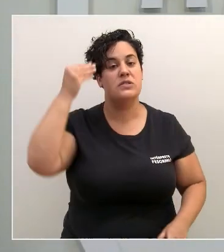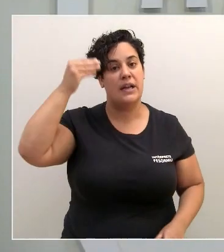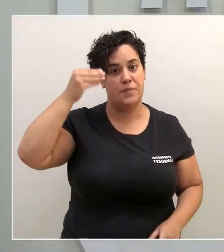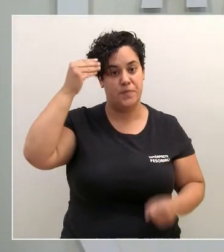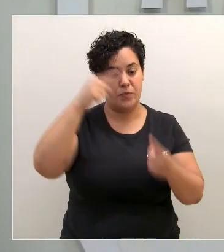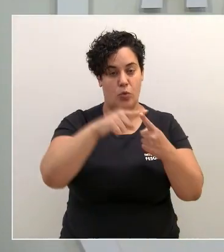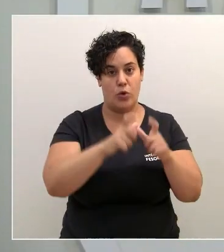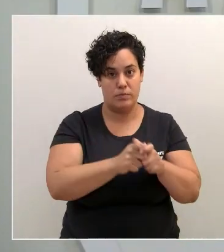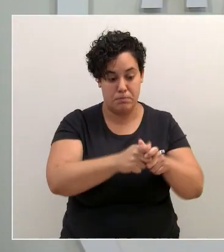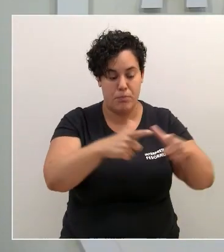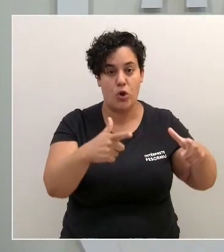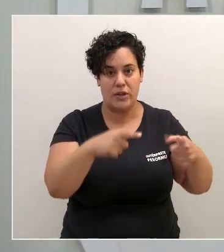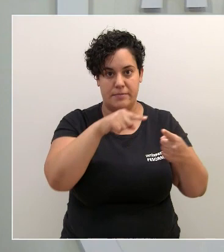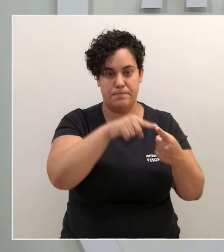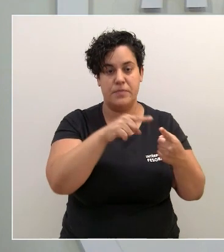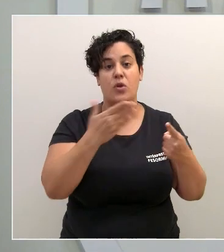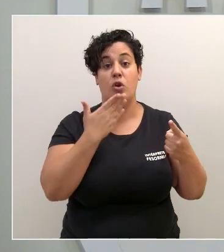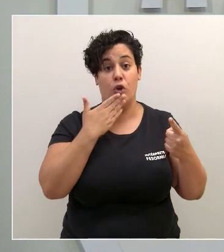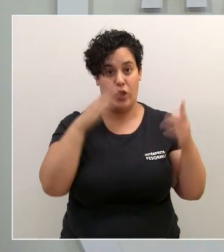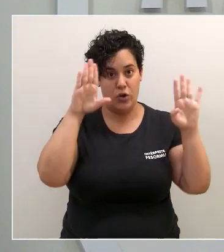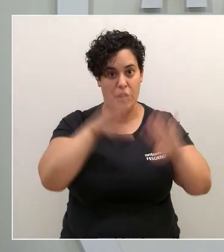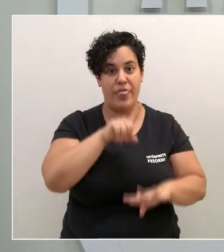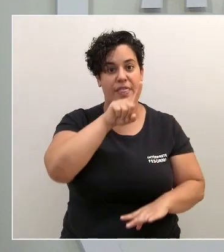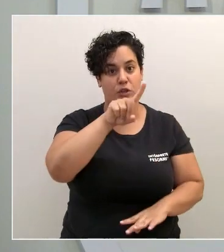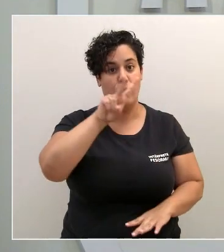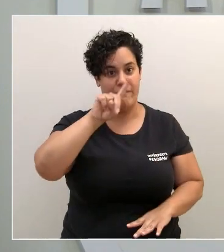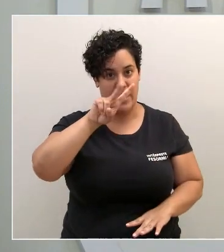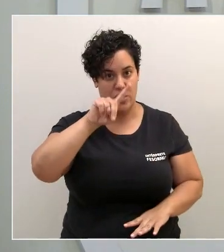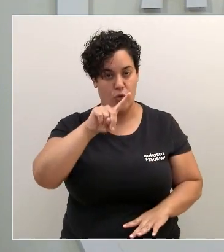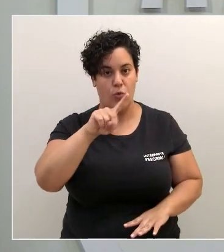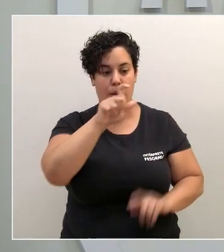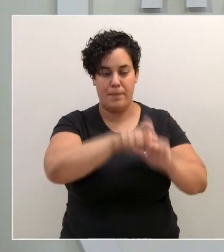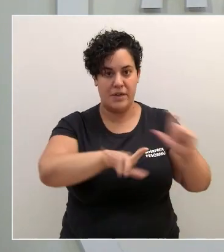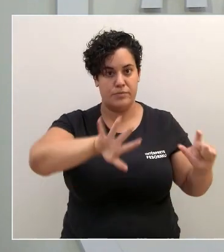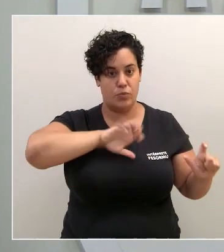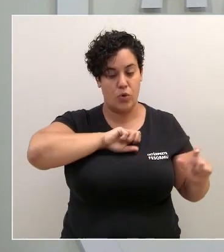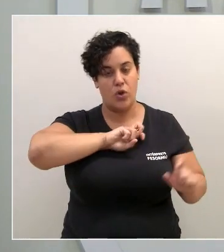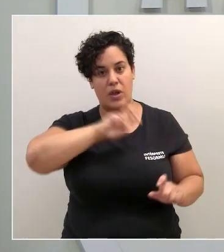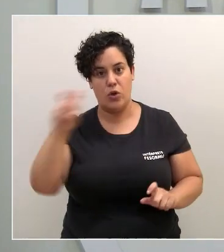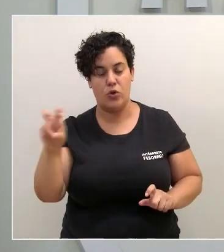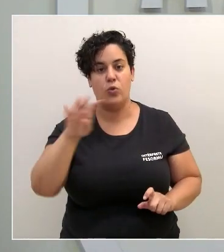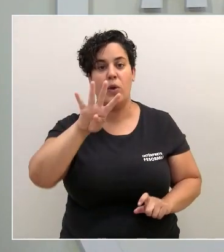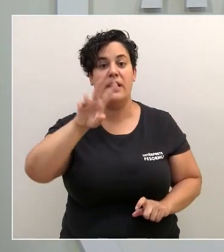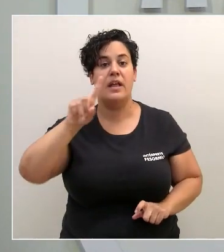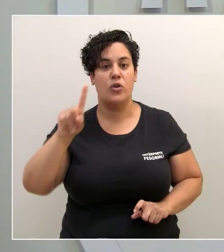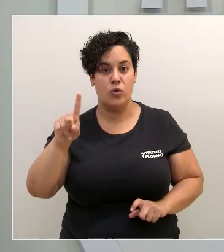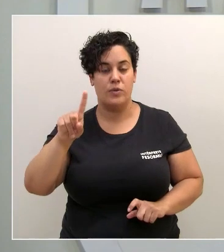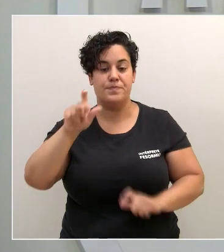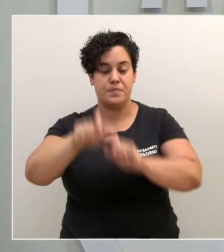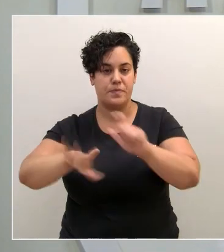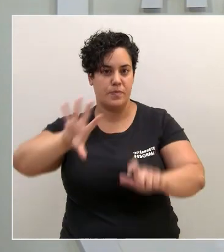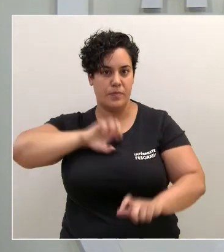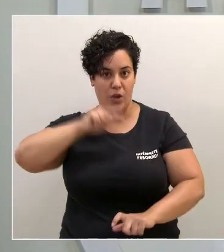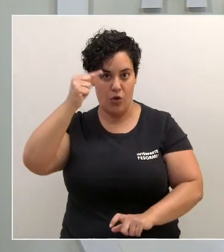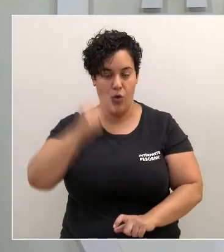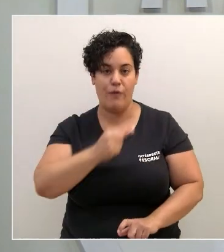saben, los 2 son en ocio nocturno, 121 casos, y el otro con 41 casos confirmados. En La Manga también otros